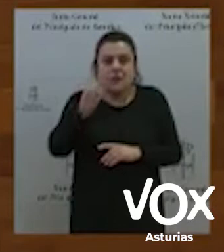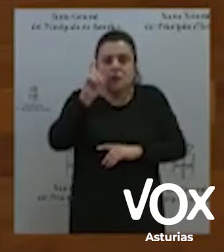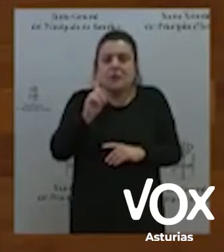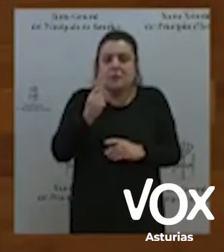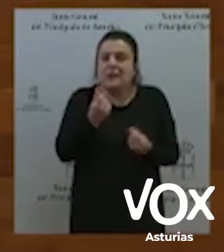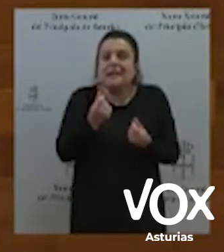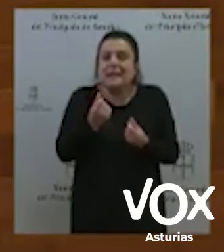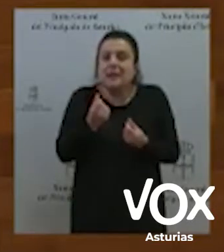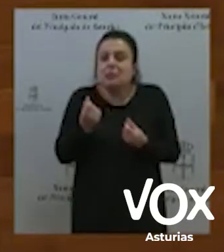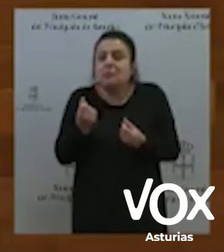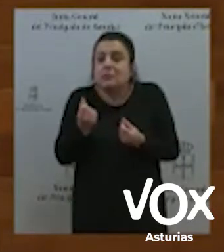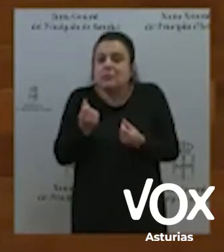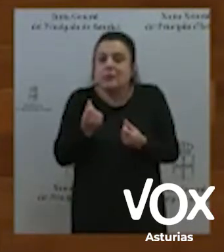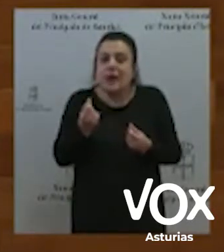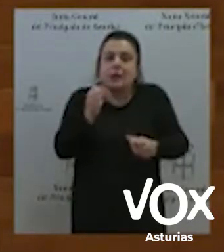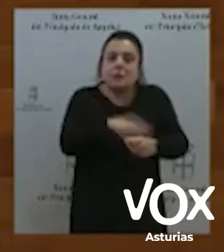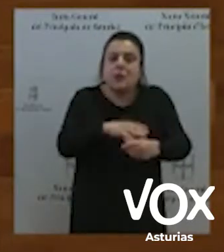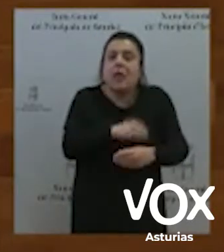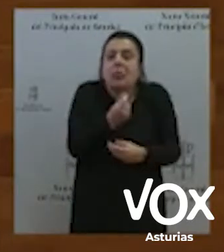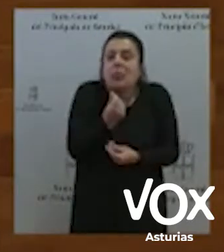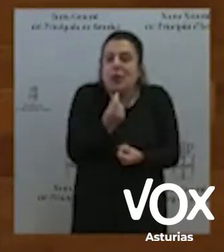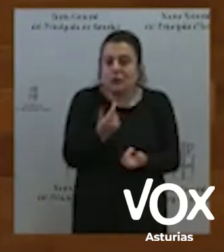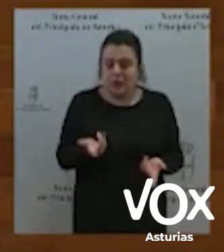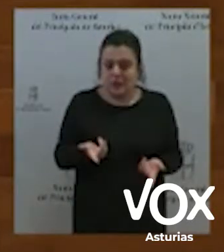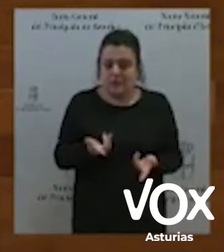Y ya veo, señor Palacio, que le gustó mucho mi discurso.